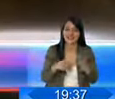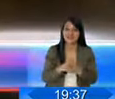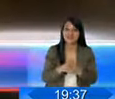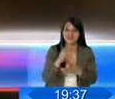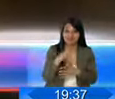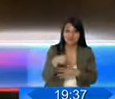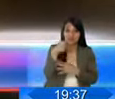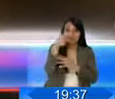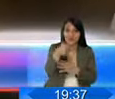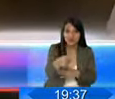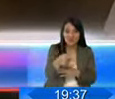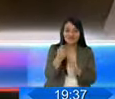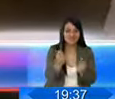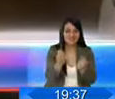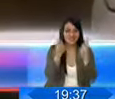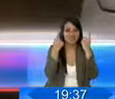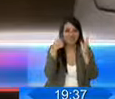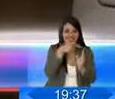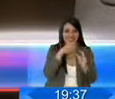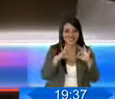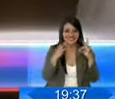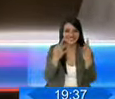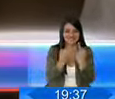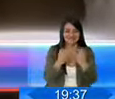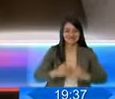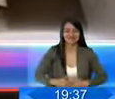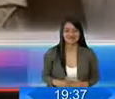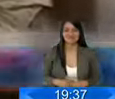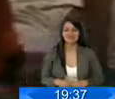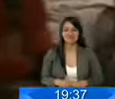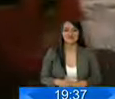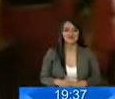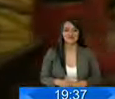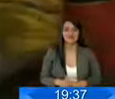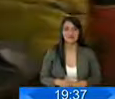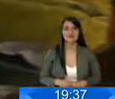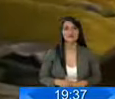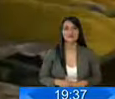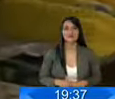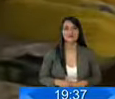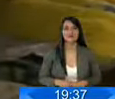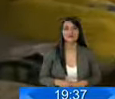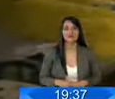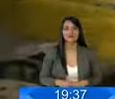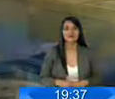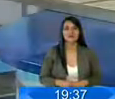les contaremos nuevas sorpresas para esta familia. En Quito informó Adriana Rojas.